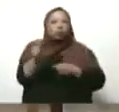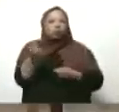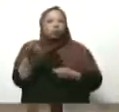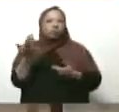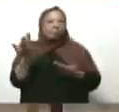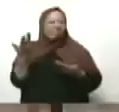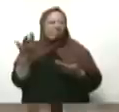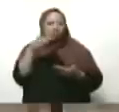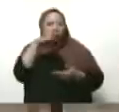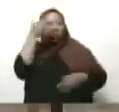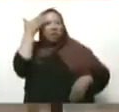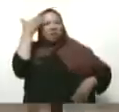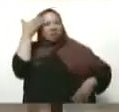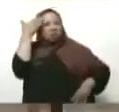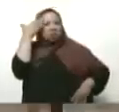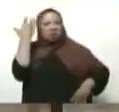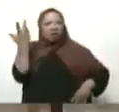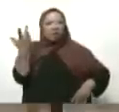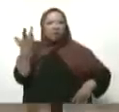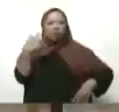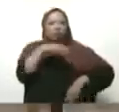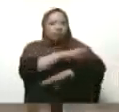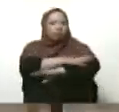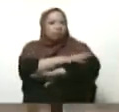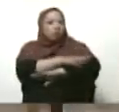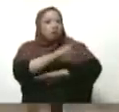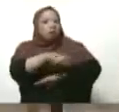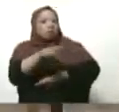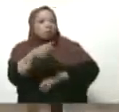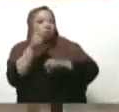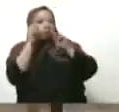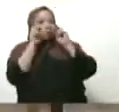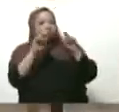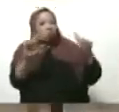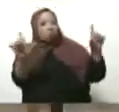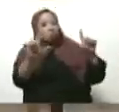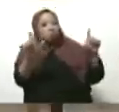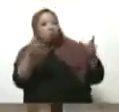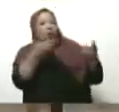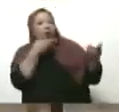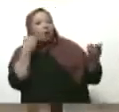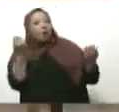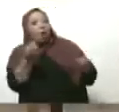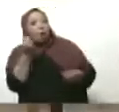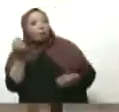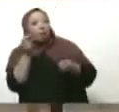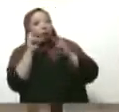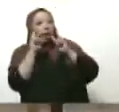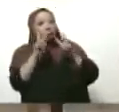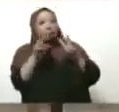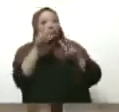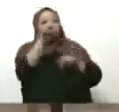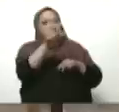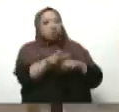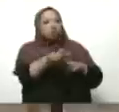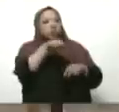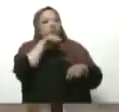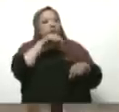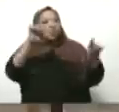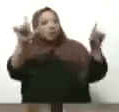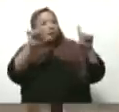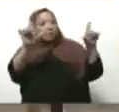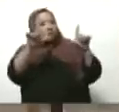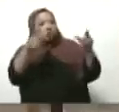de imitación entonces un joven ahora según esta propaganda inducida por los grandes